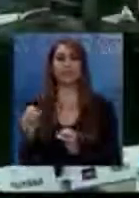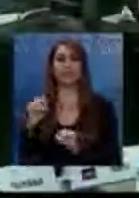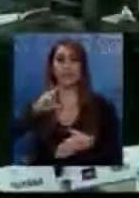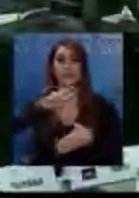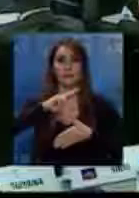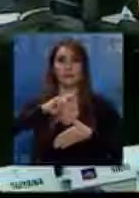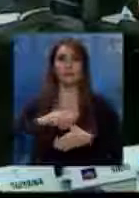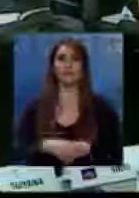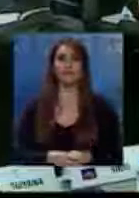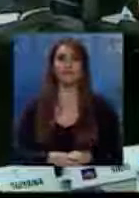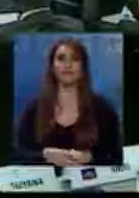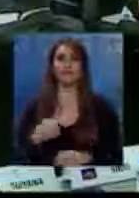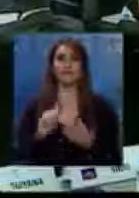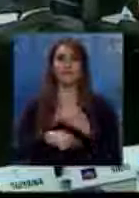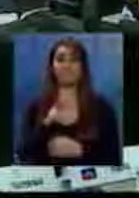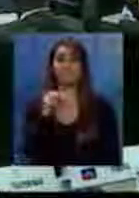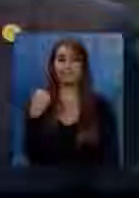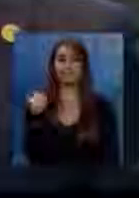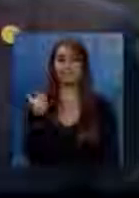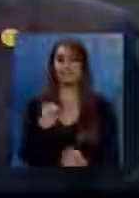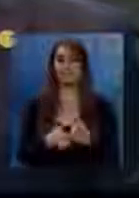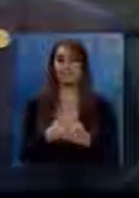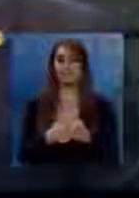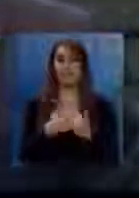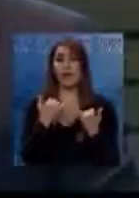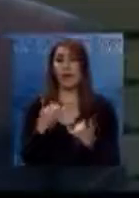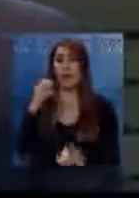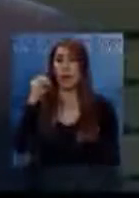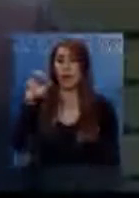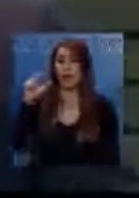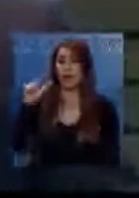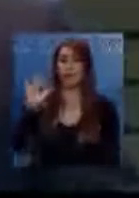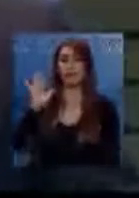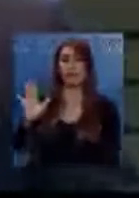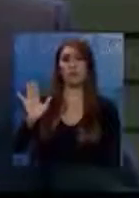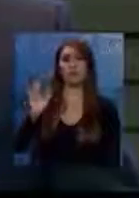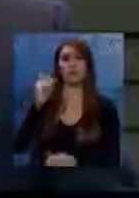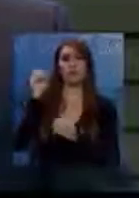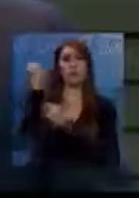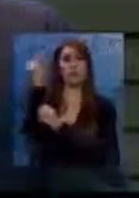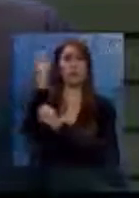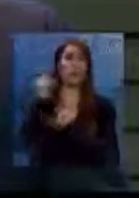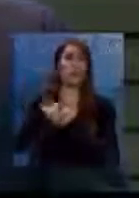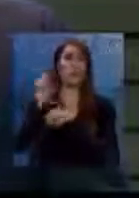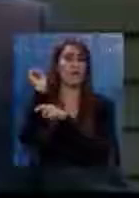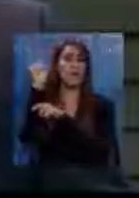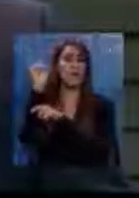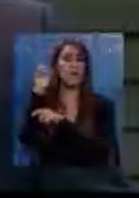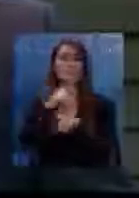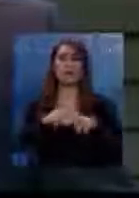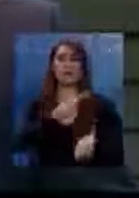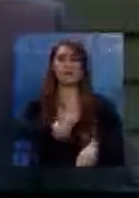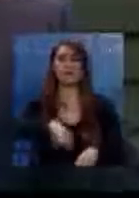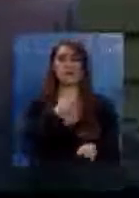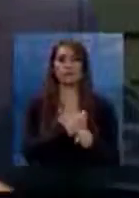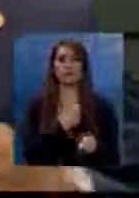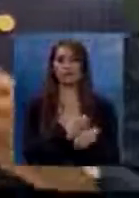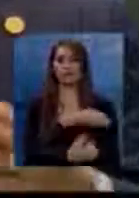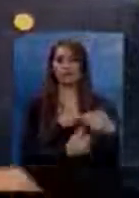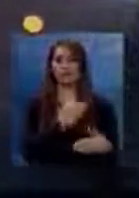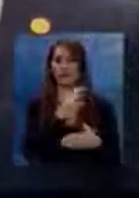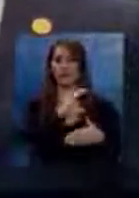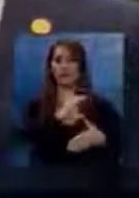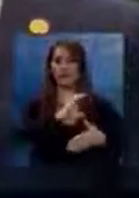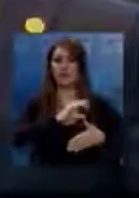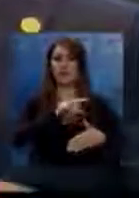Americanos, que jamás funcionó adecuadamente, y la OEA debería convertirse en el foro en el que, como bloque,